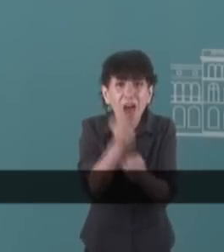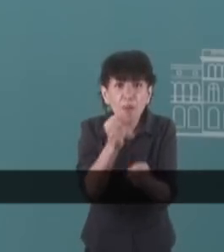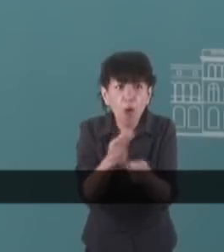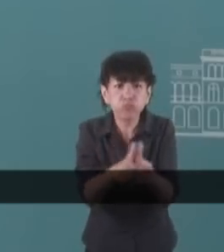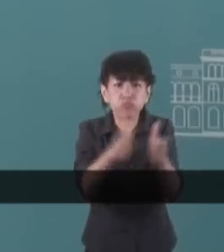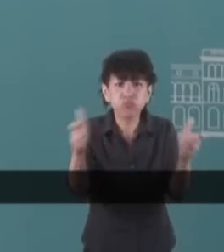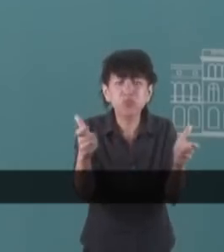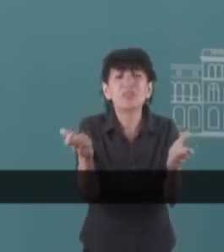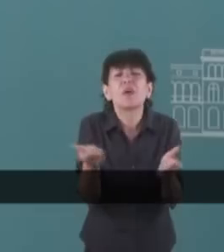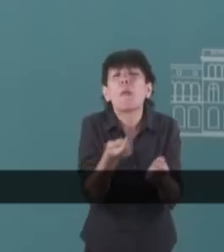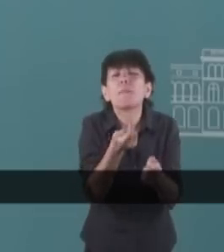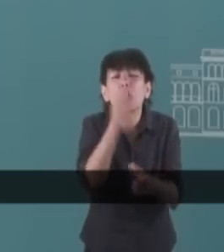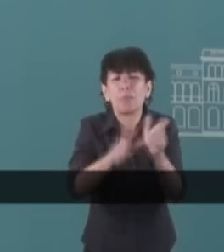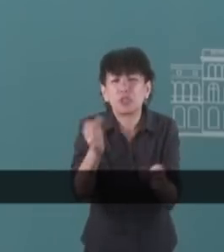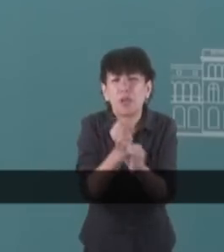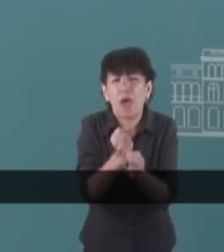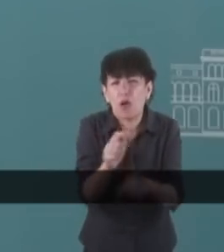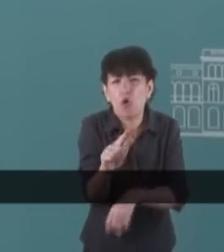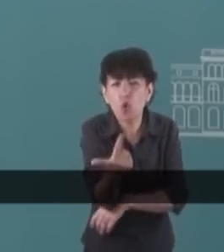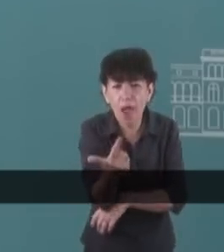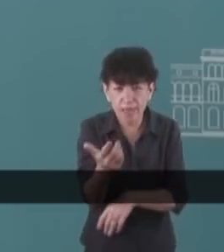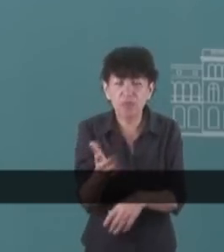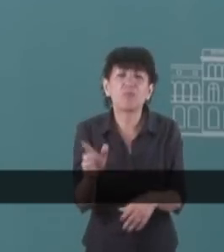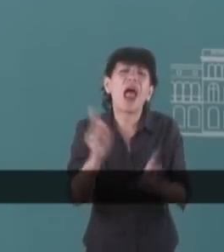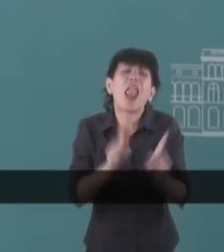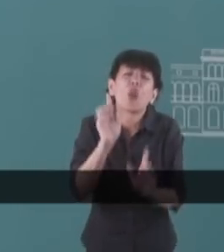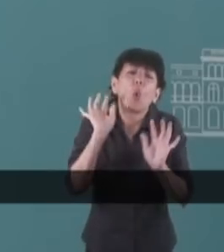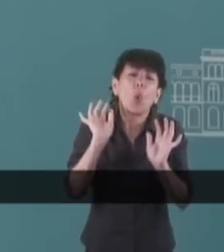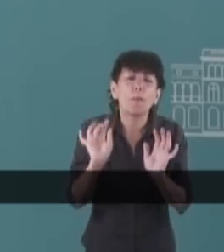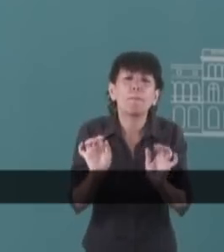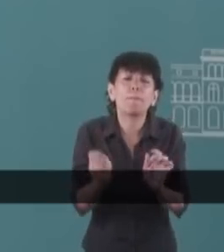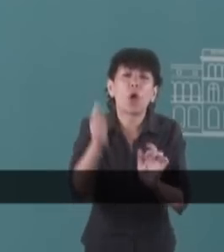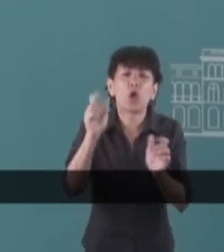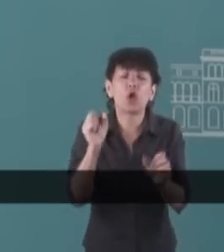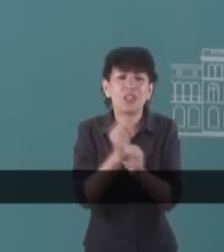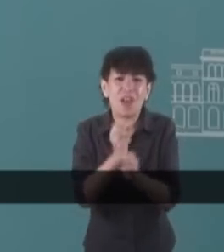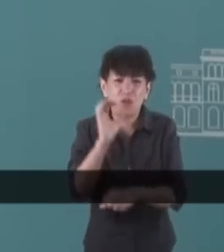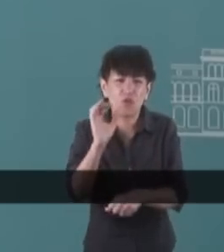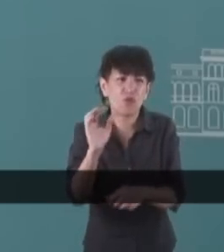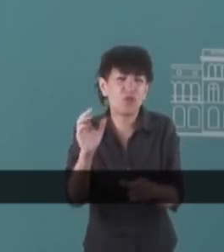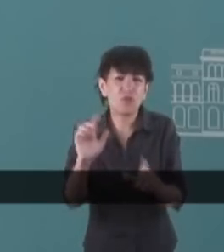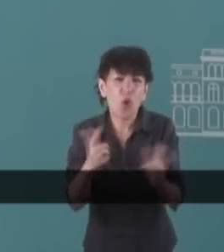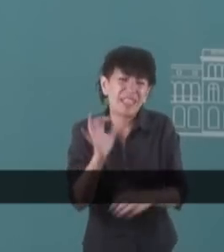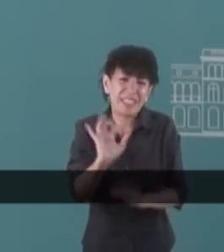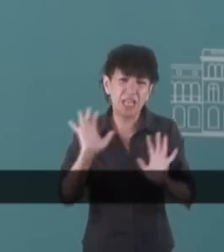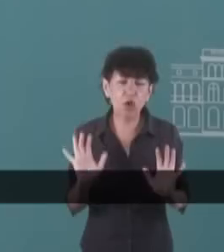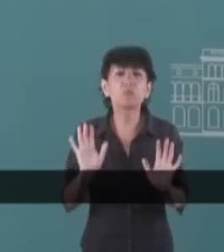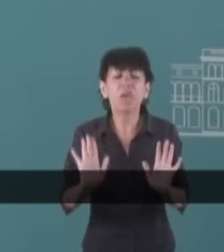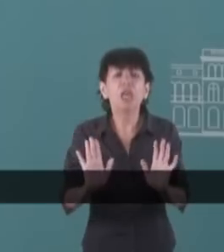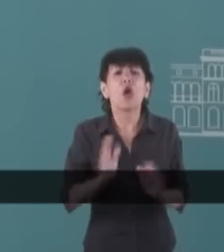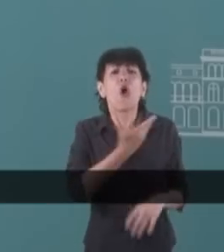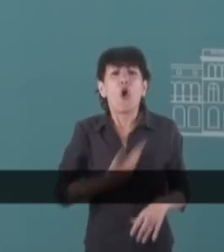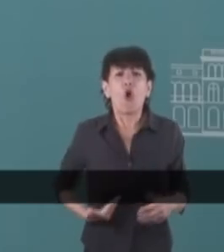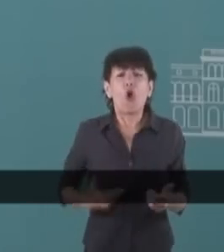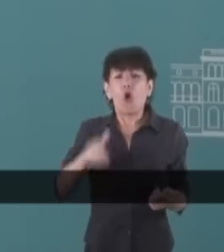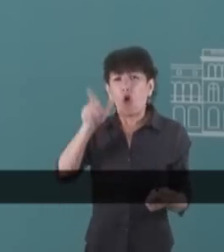o de 1 punto, o en muchos casos desempleo cero. Entonces, la verdad es que esa es la relación con las provincias. Los gobernadores se